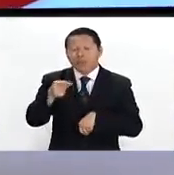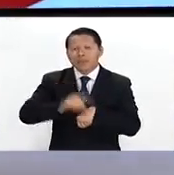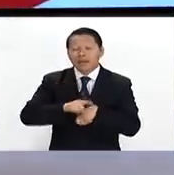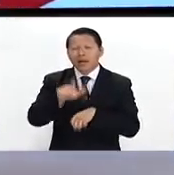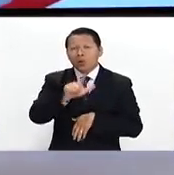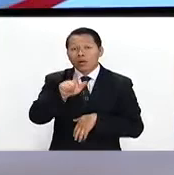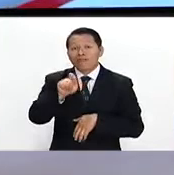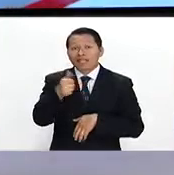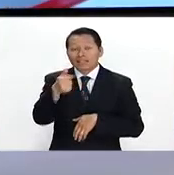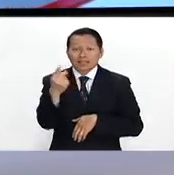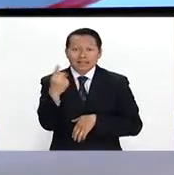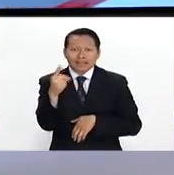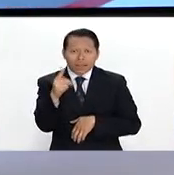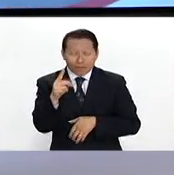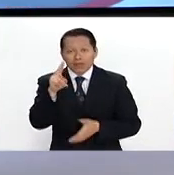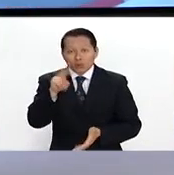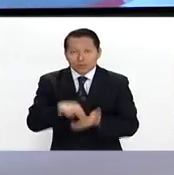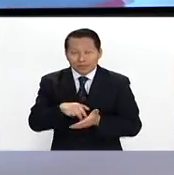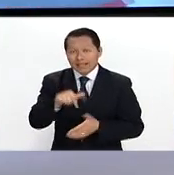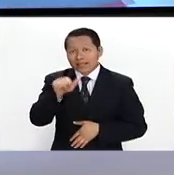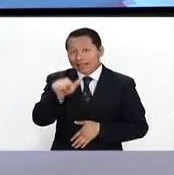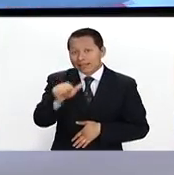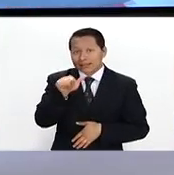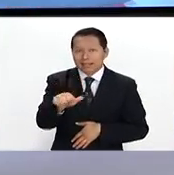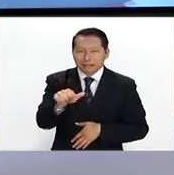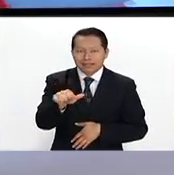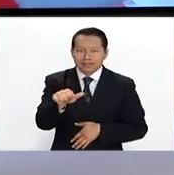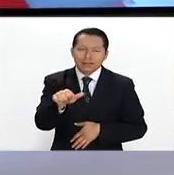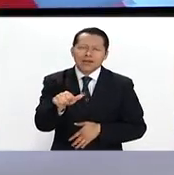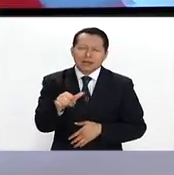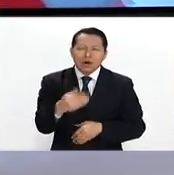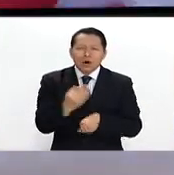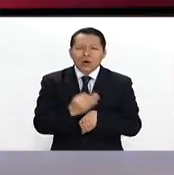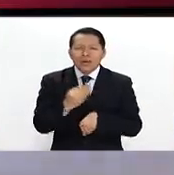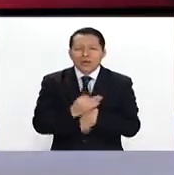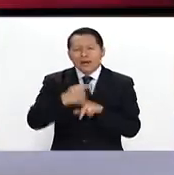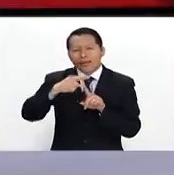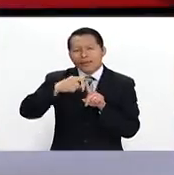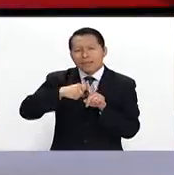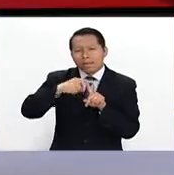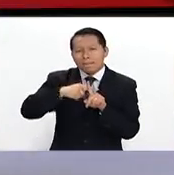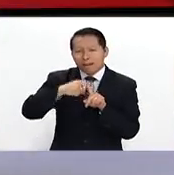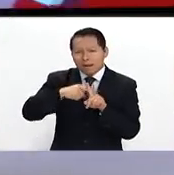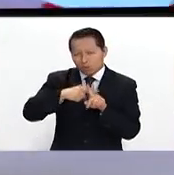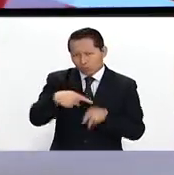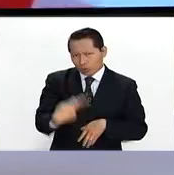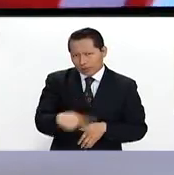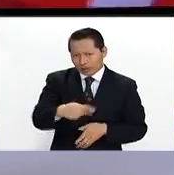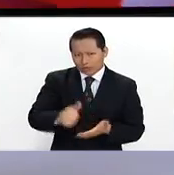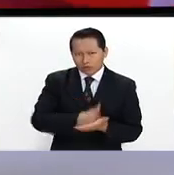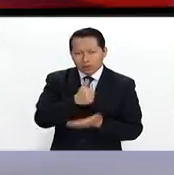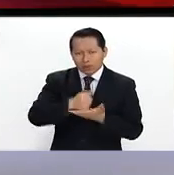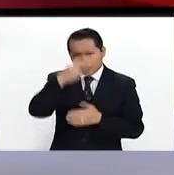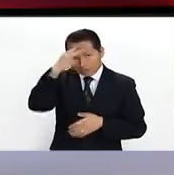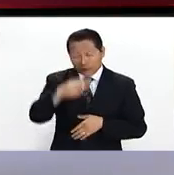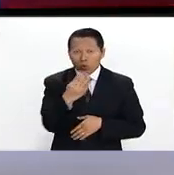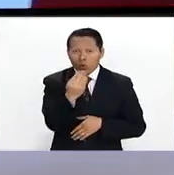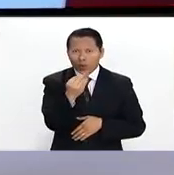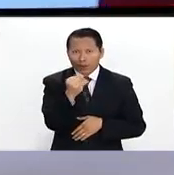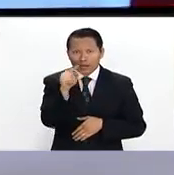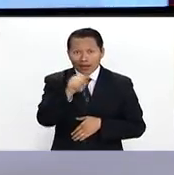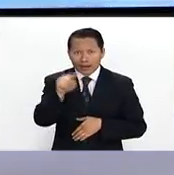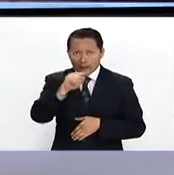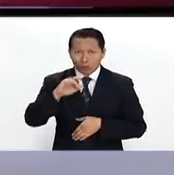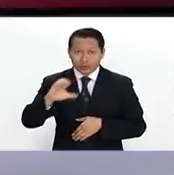26 de diciembre del 2016. Y en este momento la temperatura aquí en la Ciudad de México, 9 grados